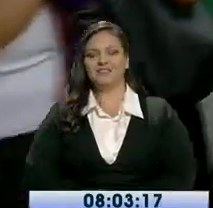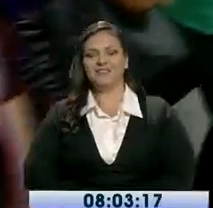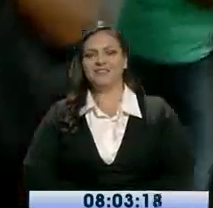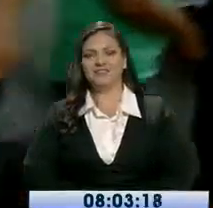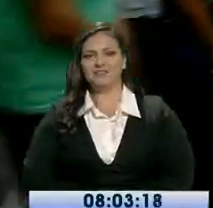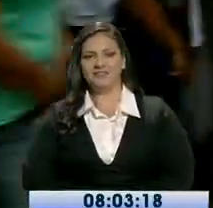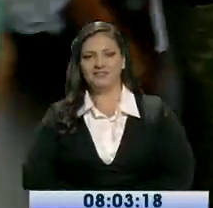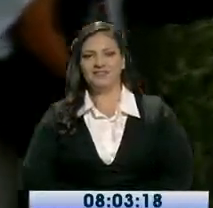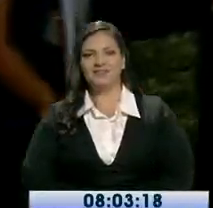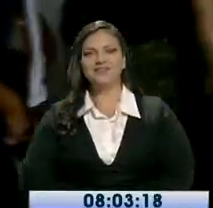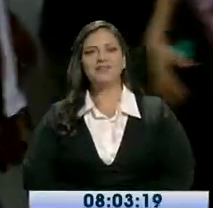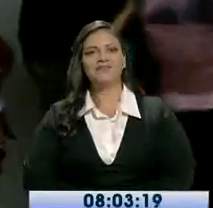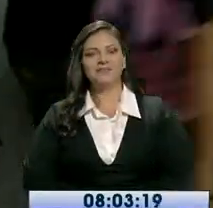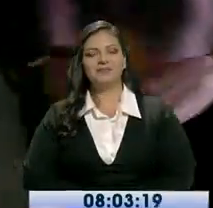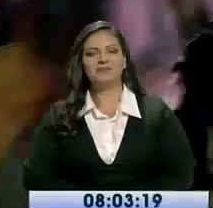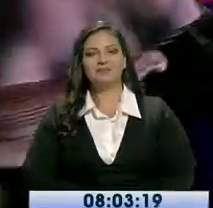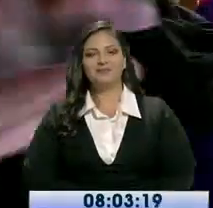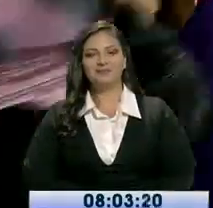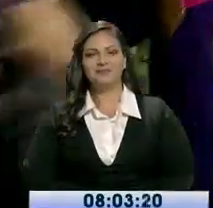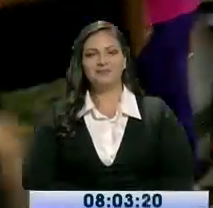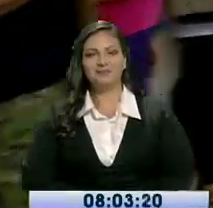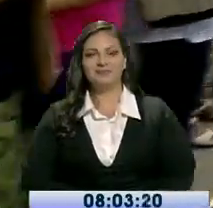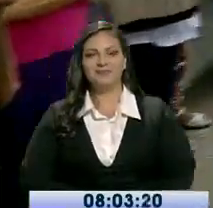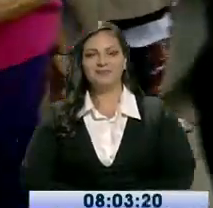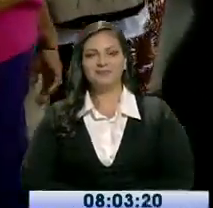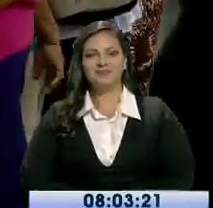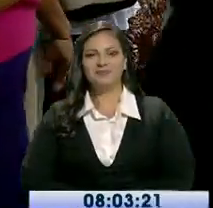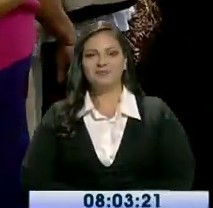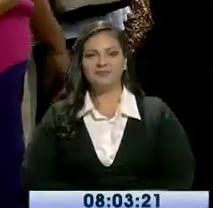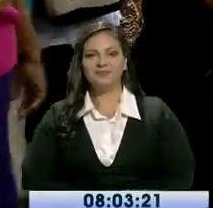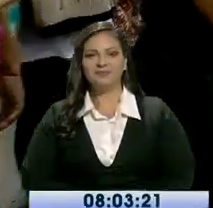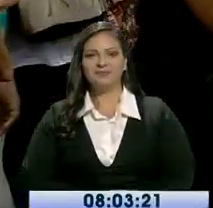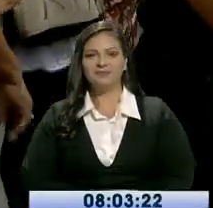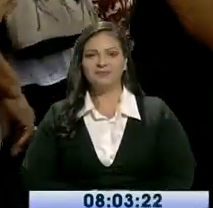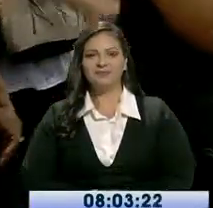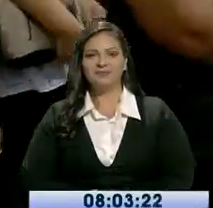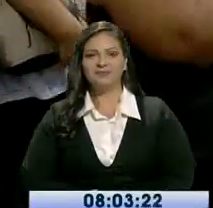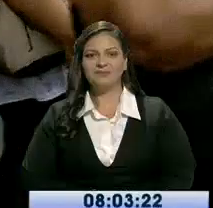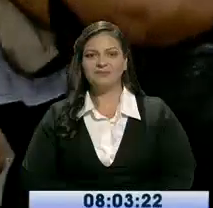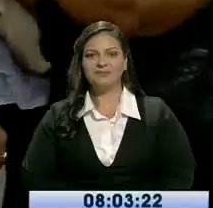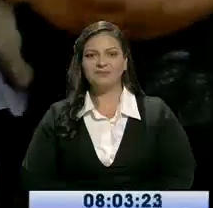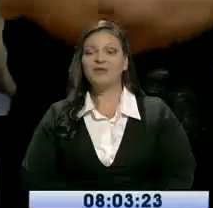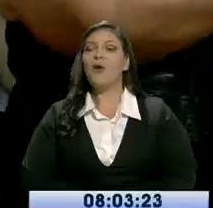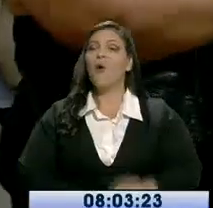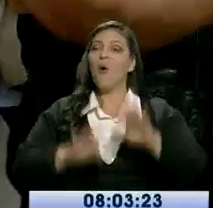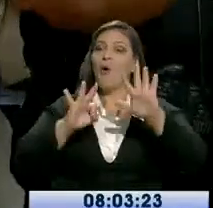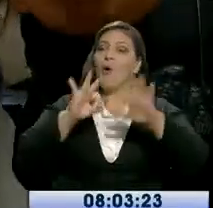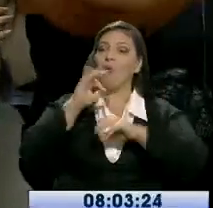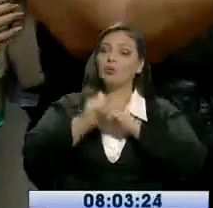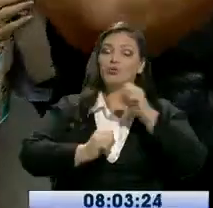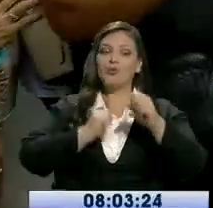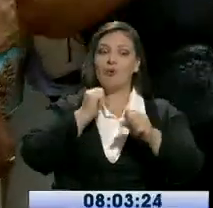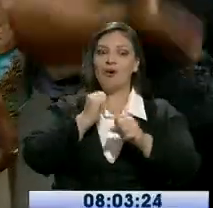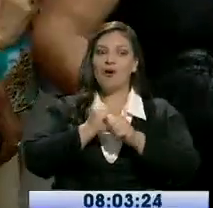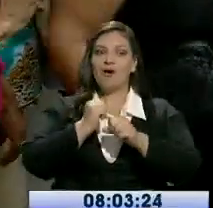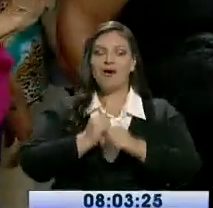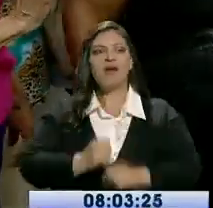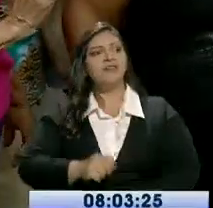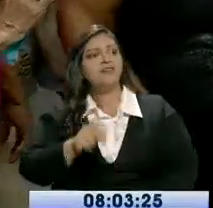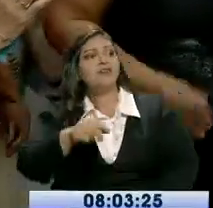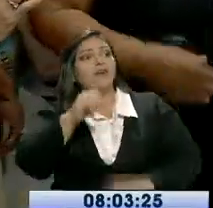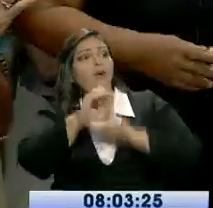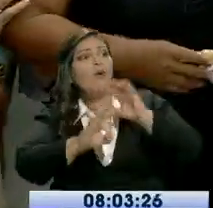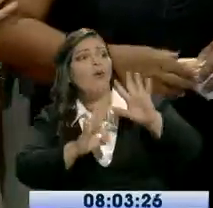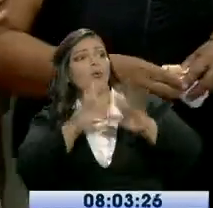8 en punto. Ah, qué bien, mucho, muy bien. Ahí tiene usted. Ah, caramba, no me haga creer que después me creo. Bueno,